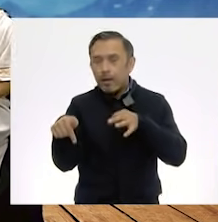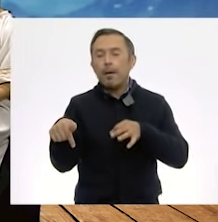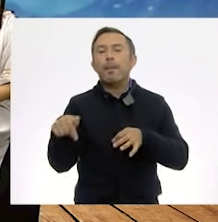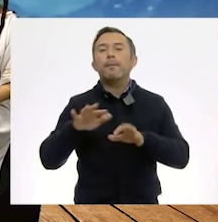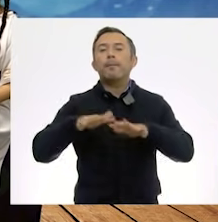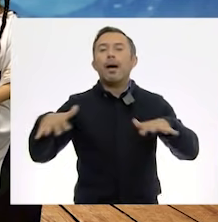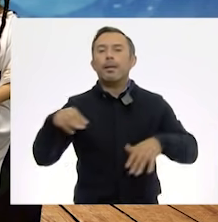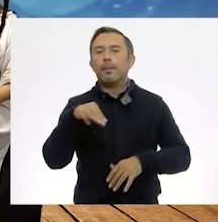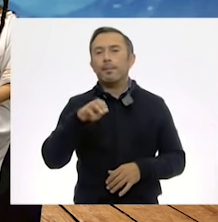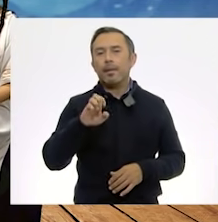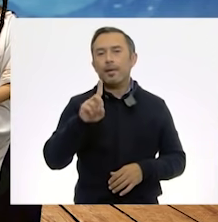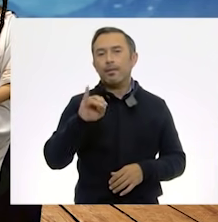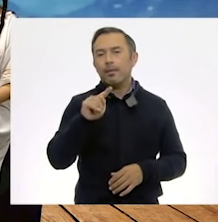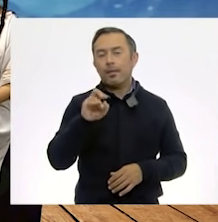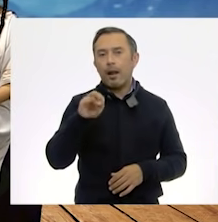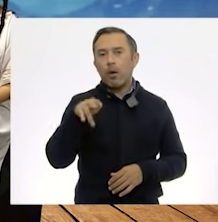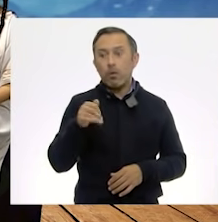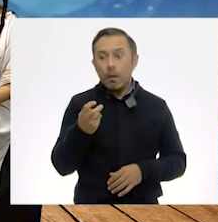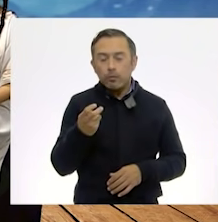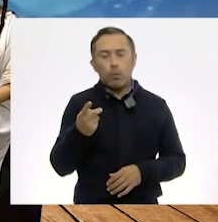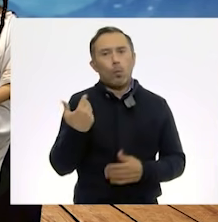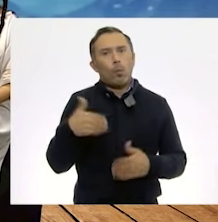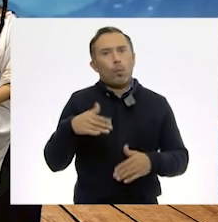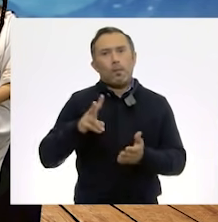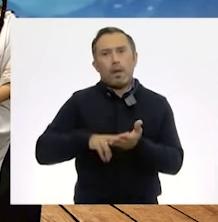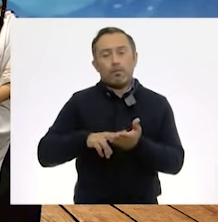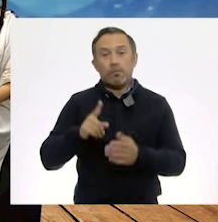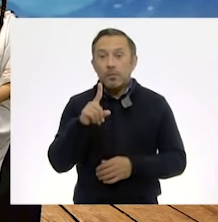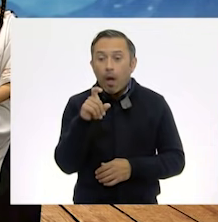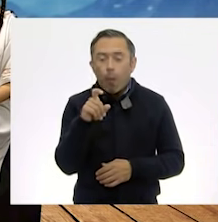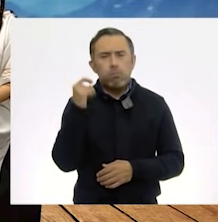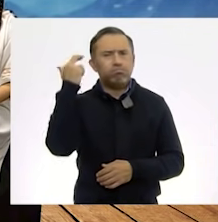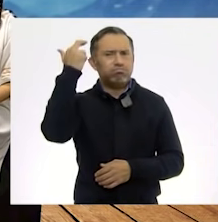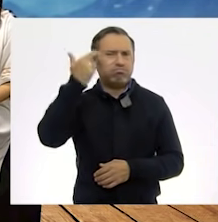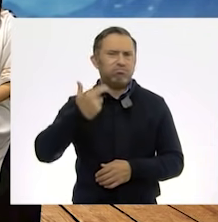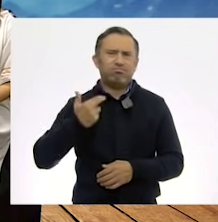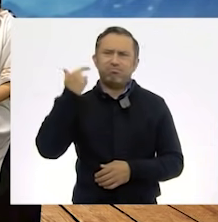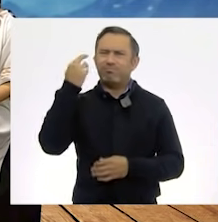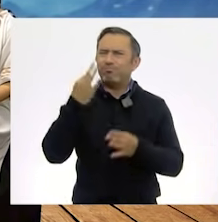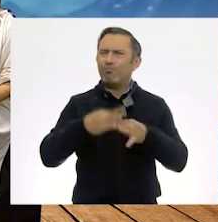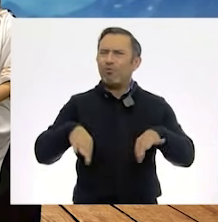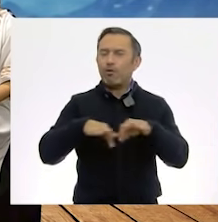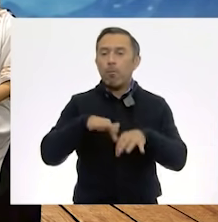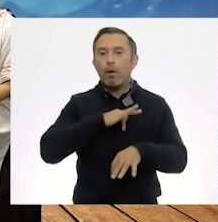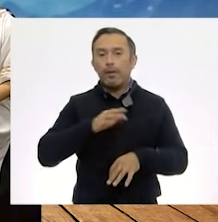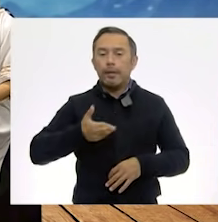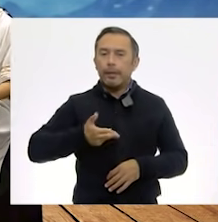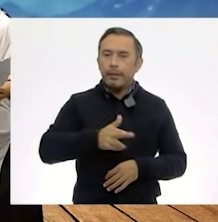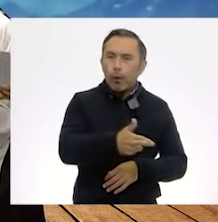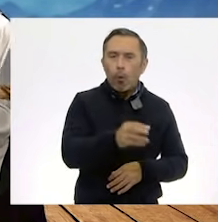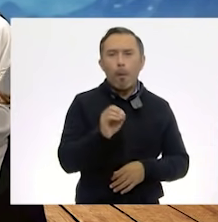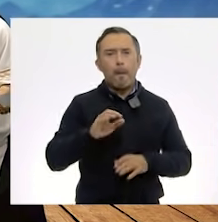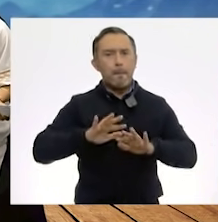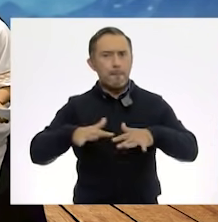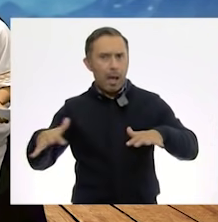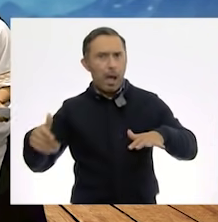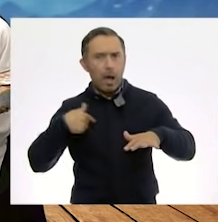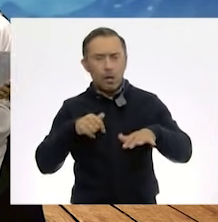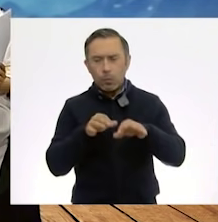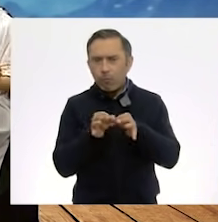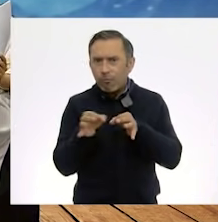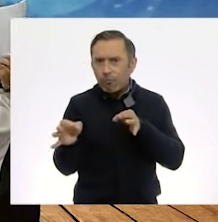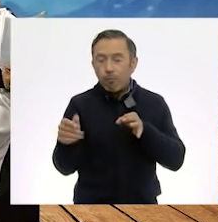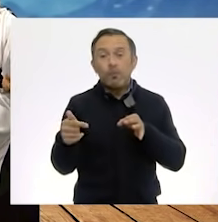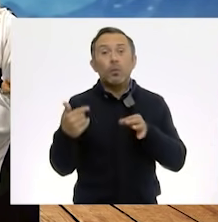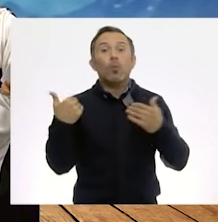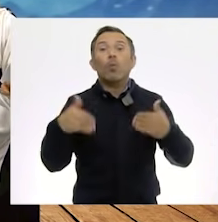civilizaciones. Ay, y entonces el agua jugó un papel fundamental, ya sea de ríos o de mares. Bueno, tan fundamental que